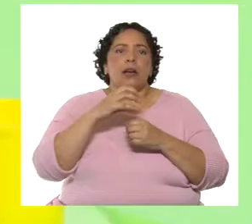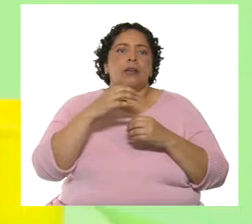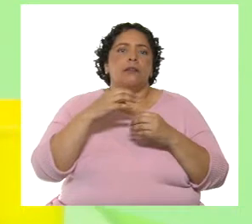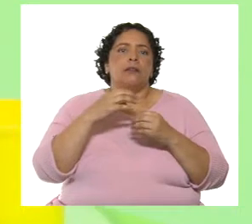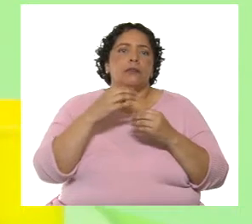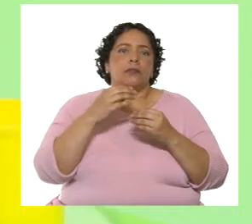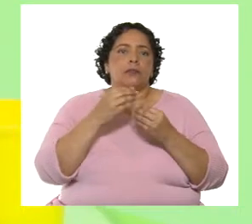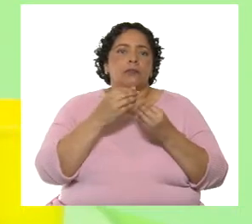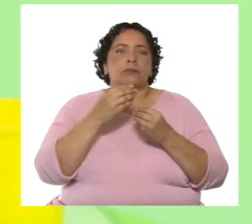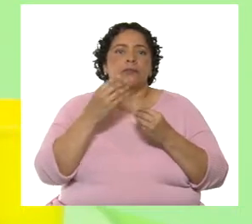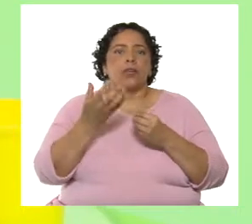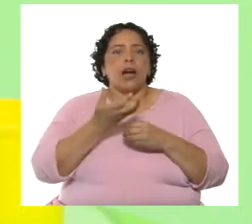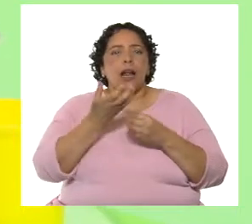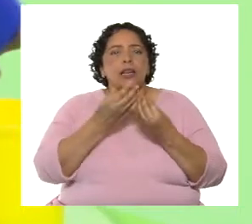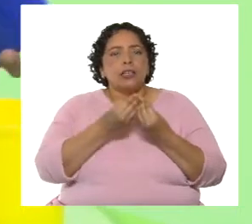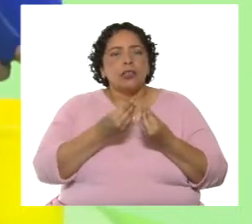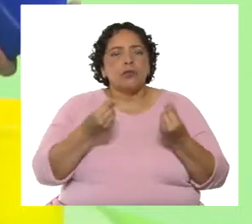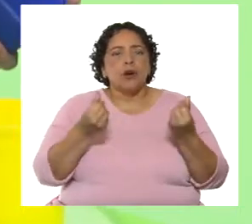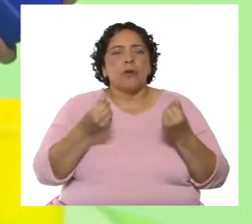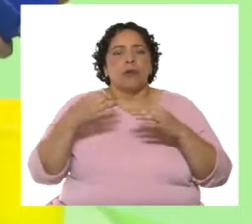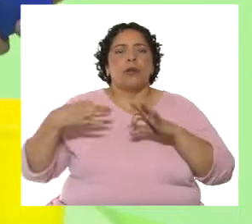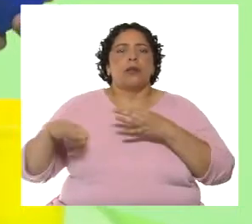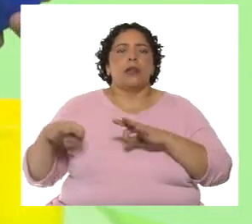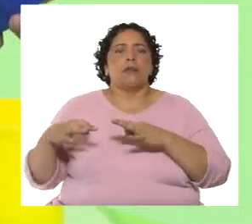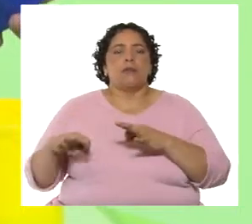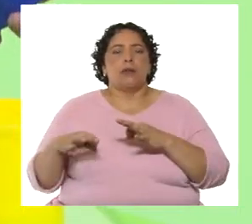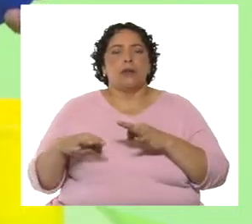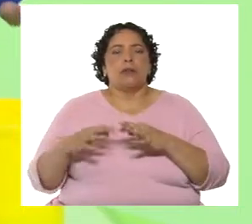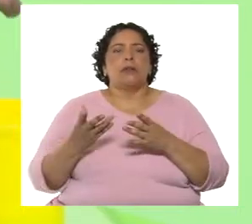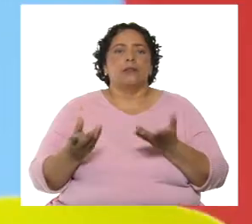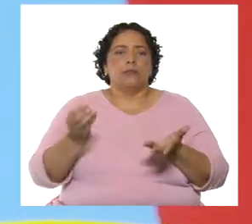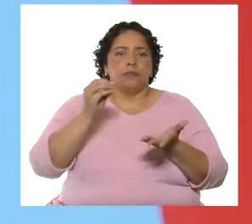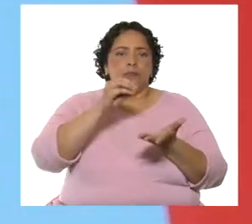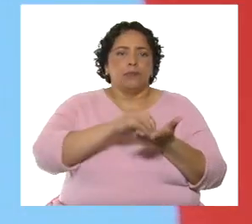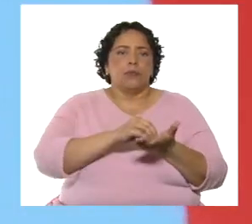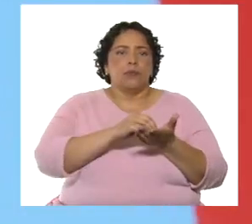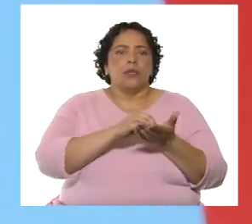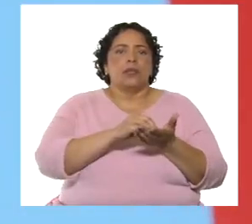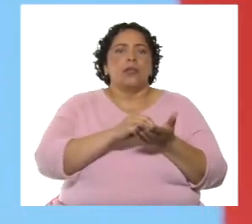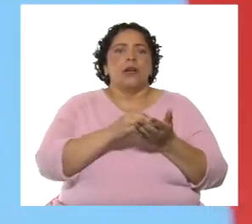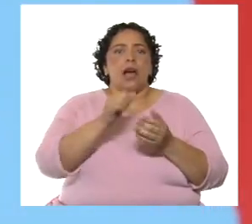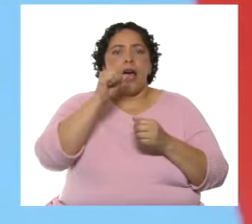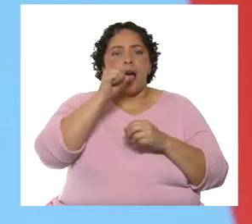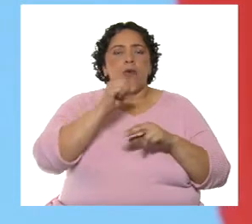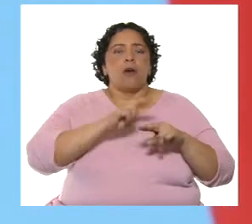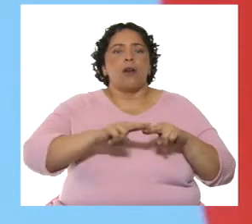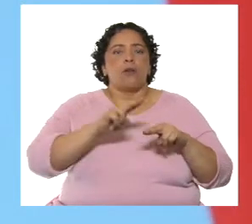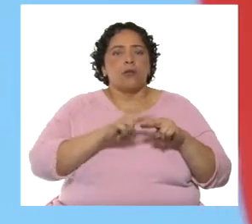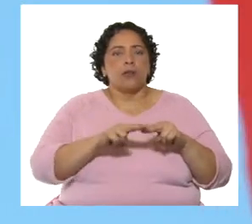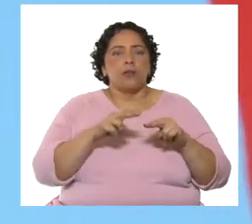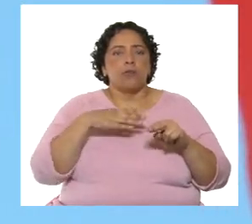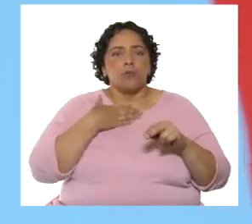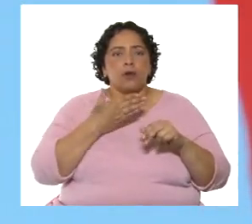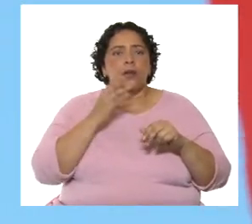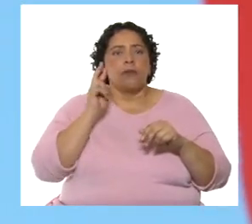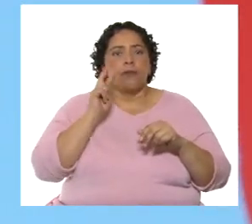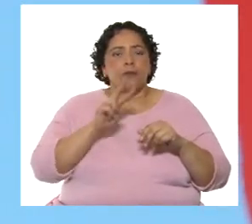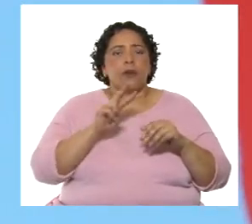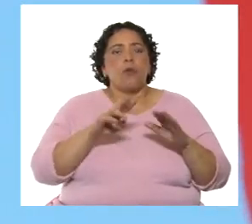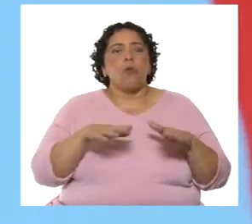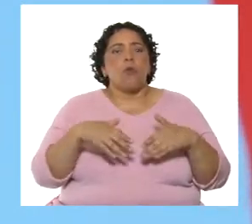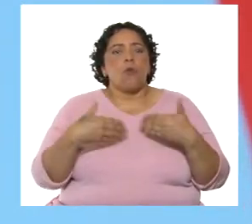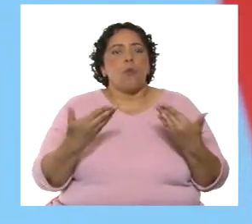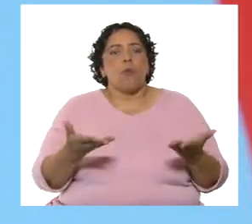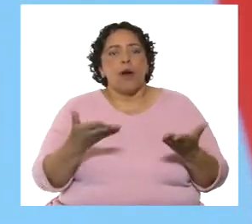y natural. Vamos a colocarles el agua a los niños donde ellos se den cuenta de cuál